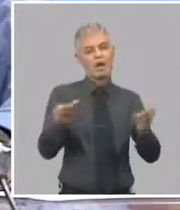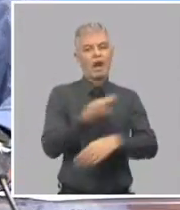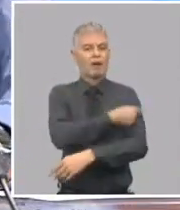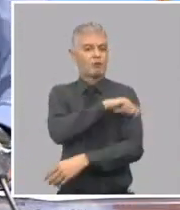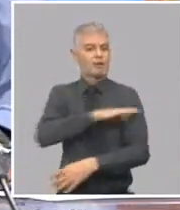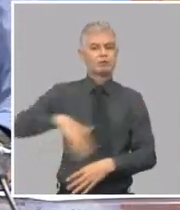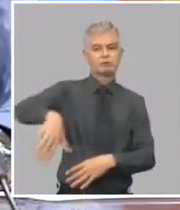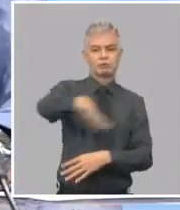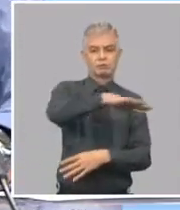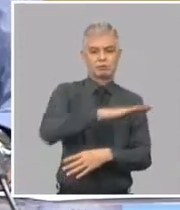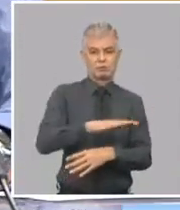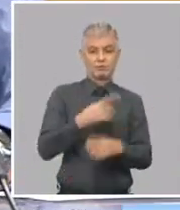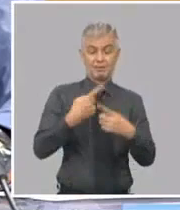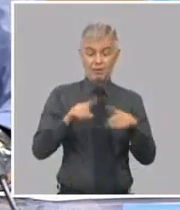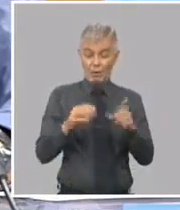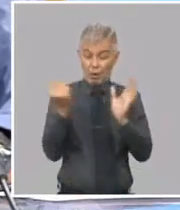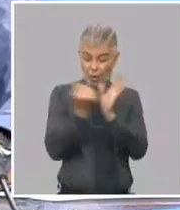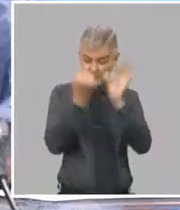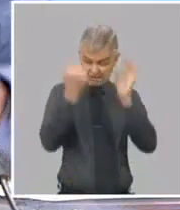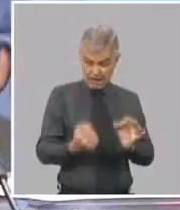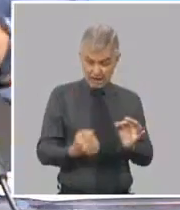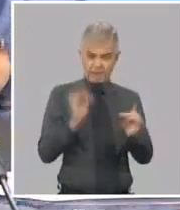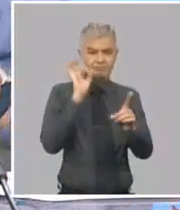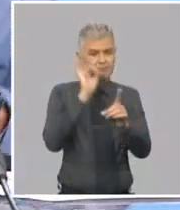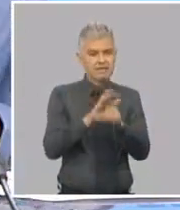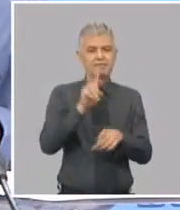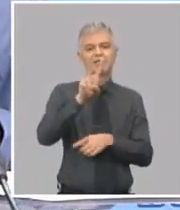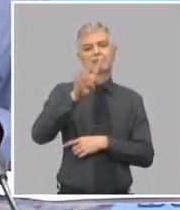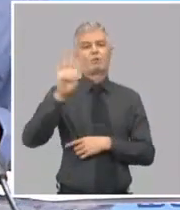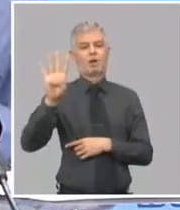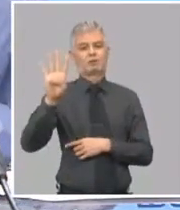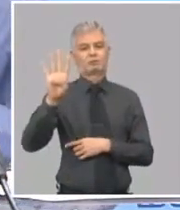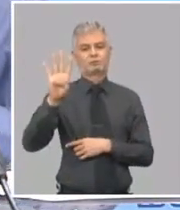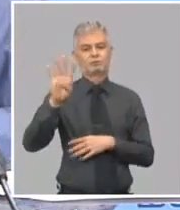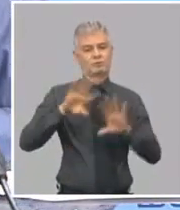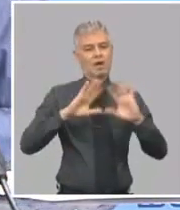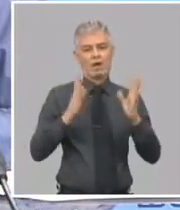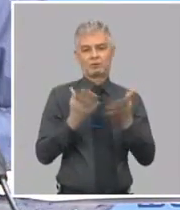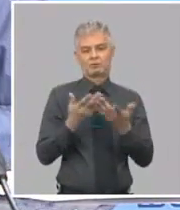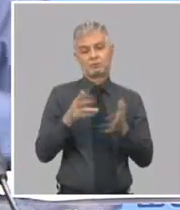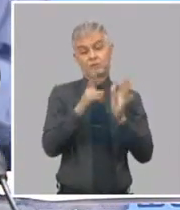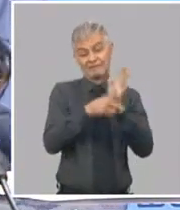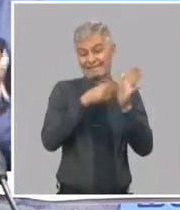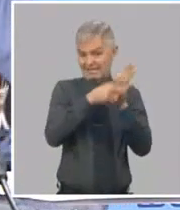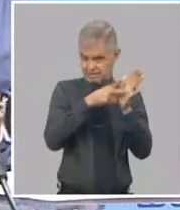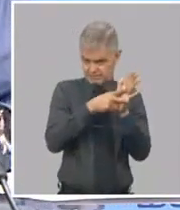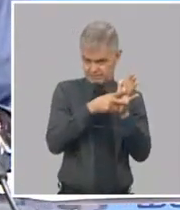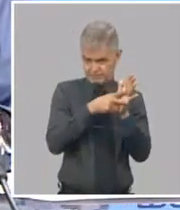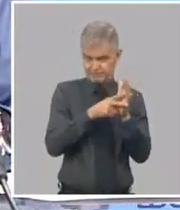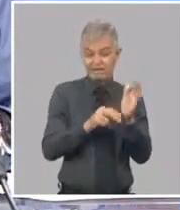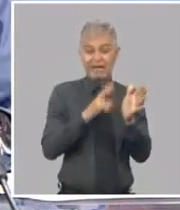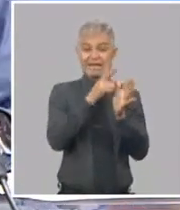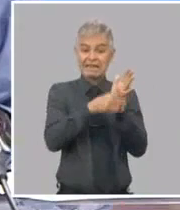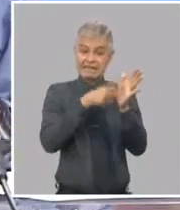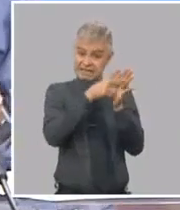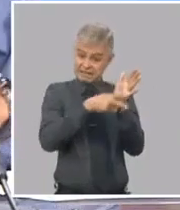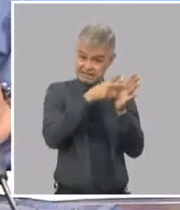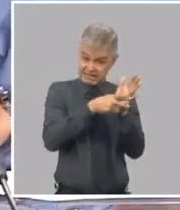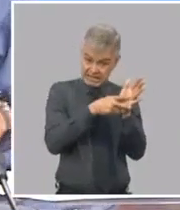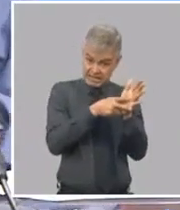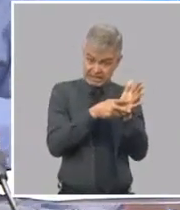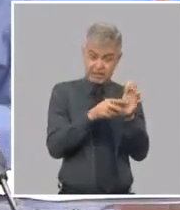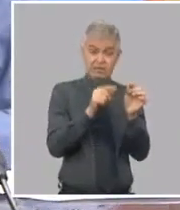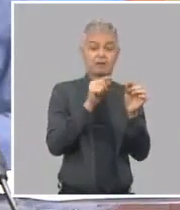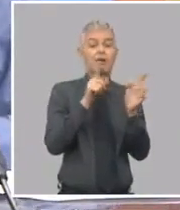oficial comienza a partir del día 24 en el caso de los de los trenes los trenes interprovinciales que